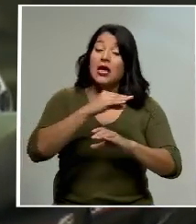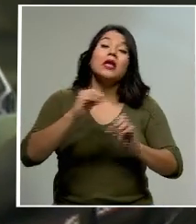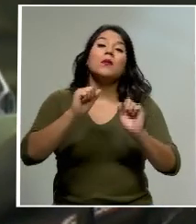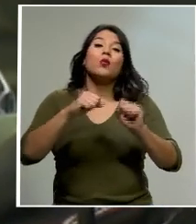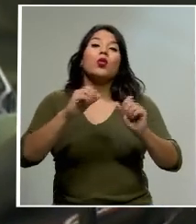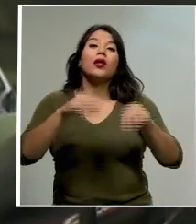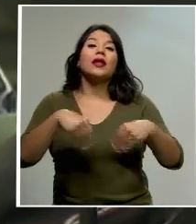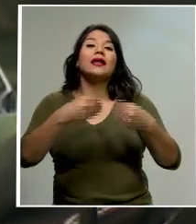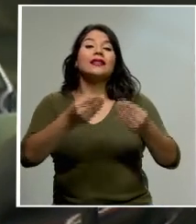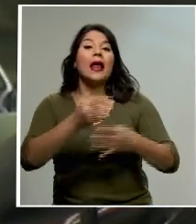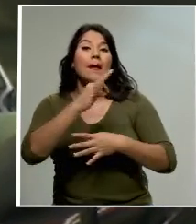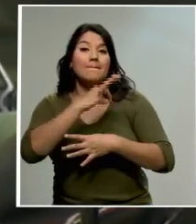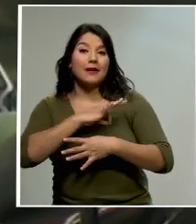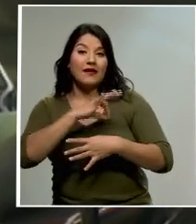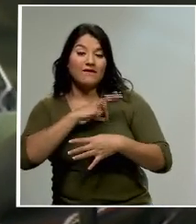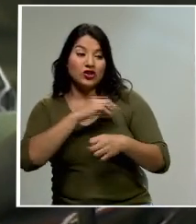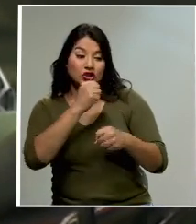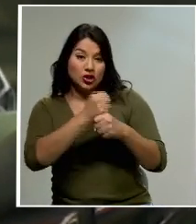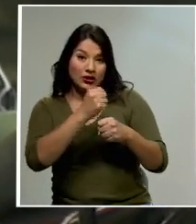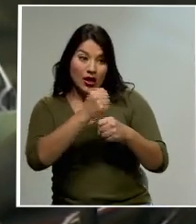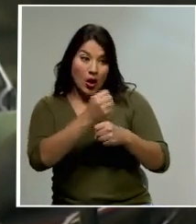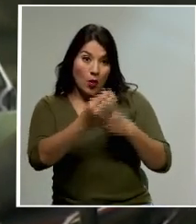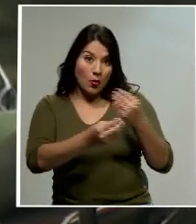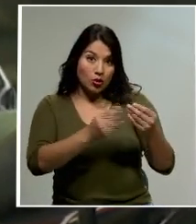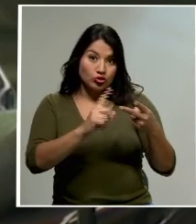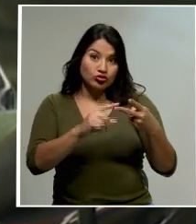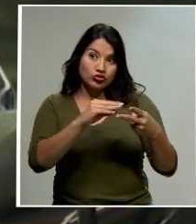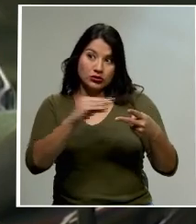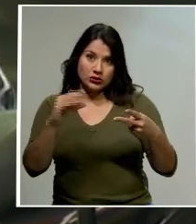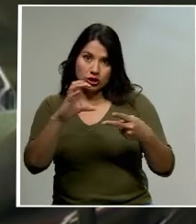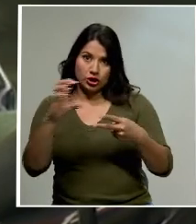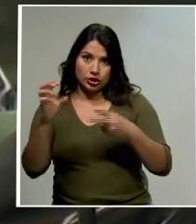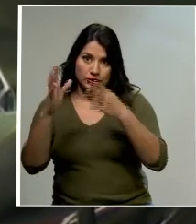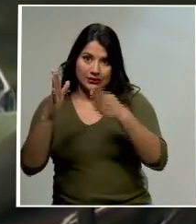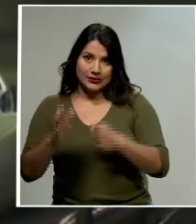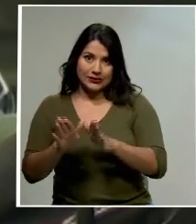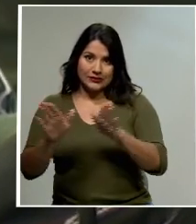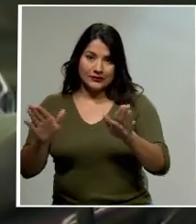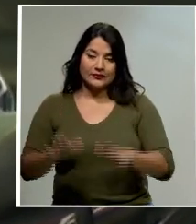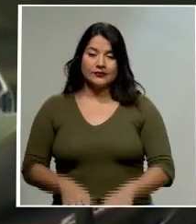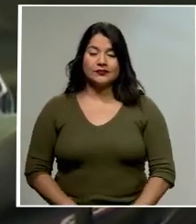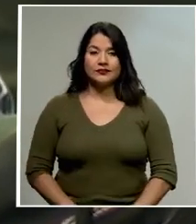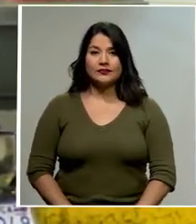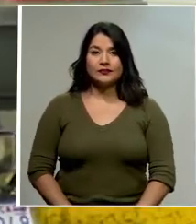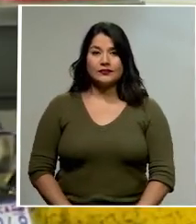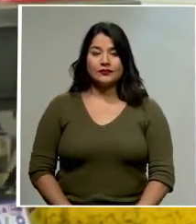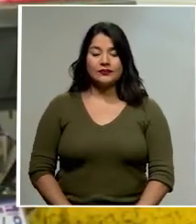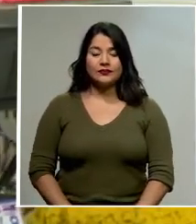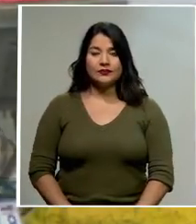las actividades productivas y los bolsillos de los ciudadanos.